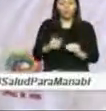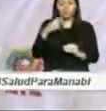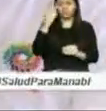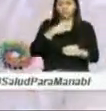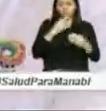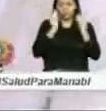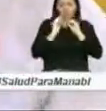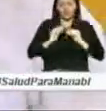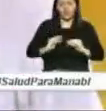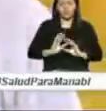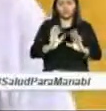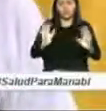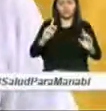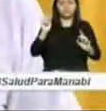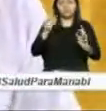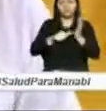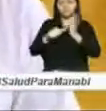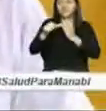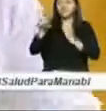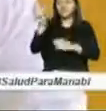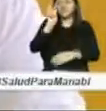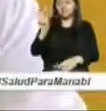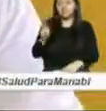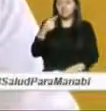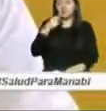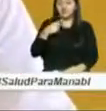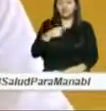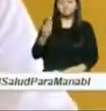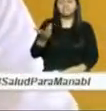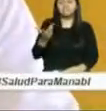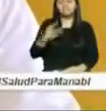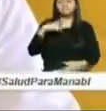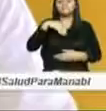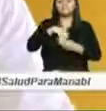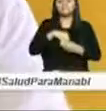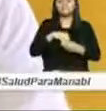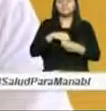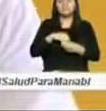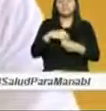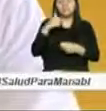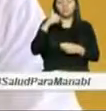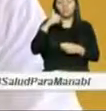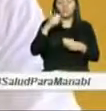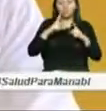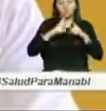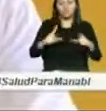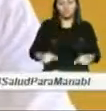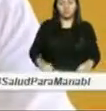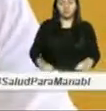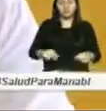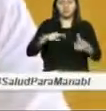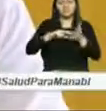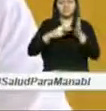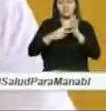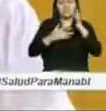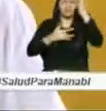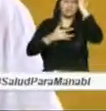decía nuestra ministra de Salud, tener buena salud no es solo no